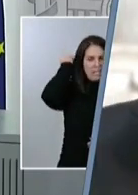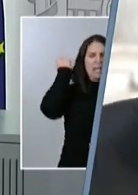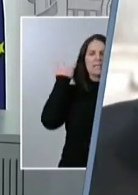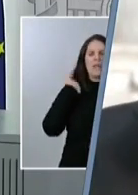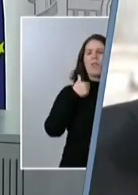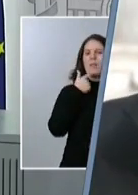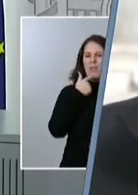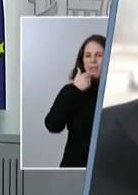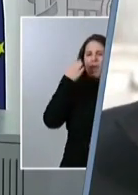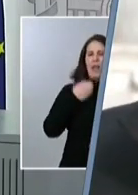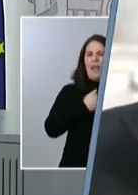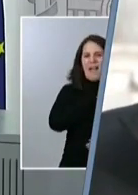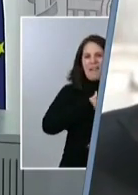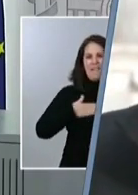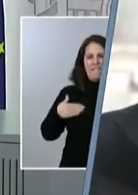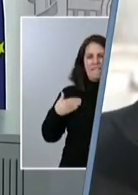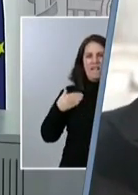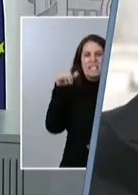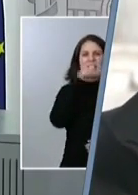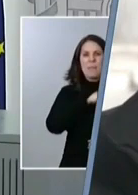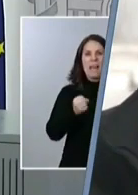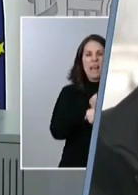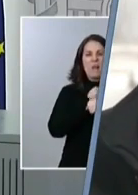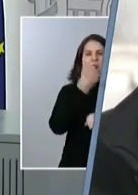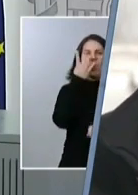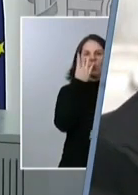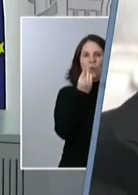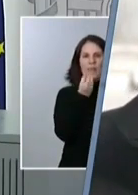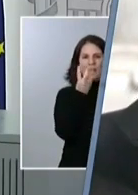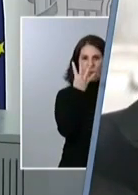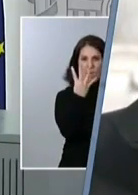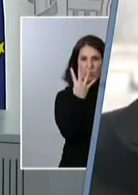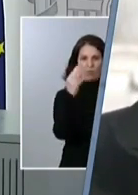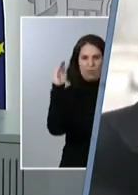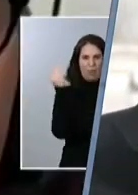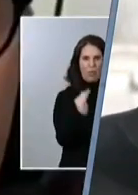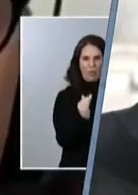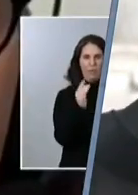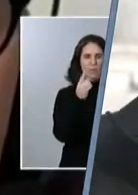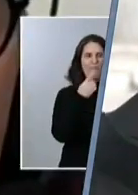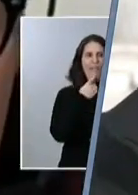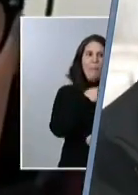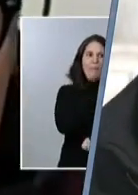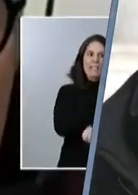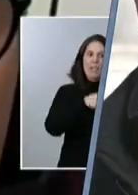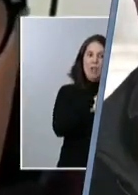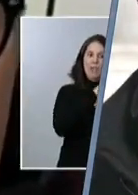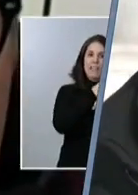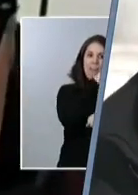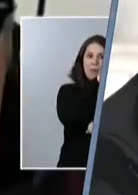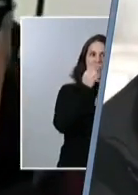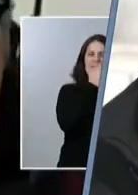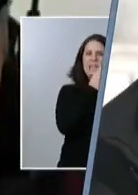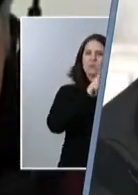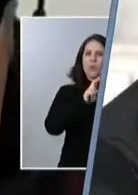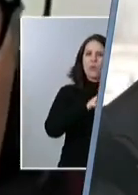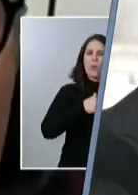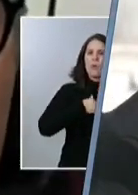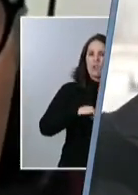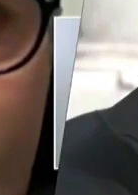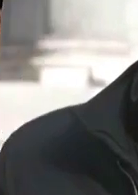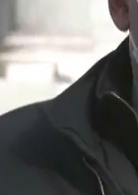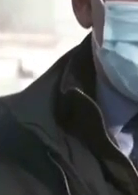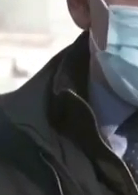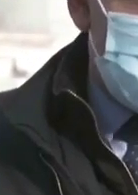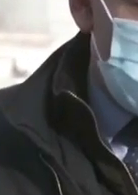Yo creo que, desde luego, todo el mundo tiene la misma intencionalidad, que es que en España no haya espacios de impunidad y esos espacios